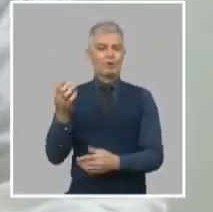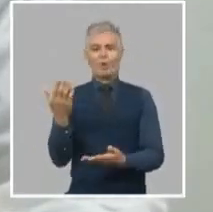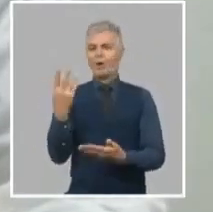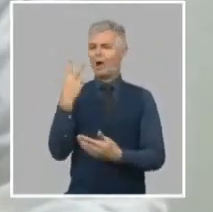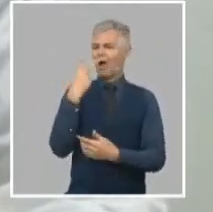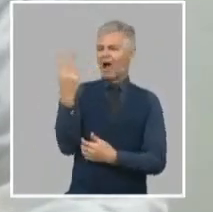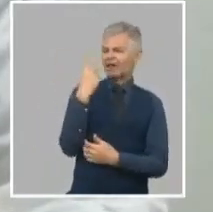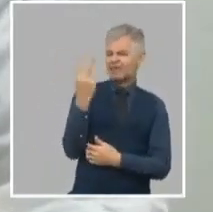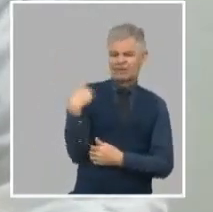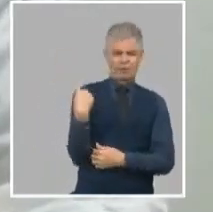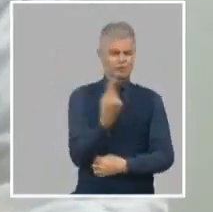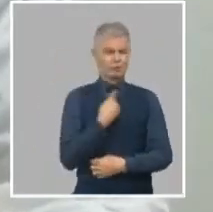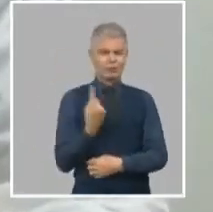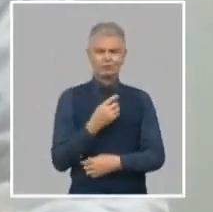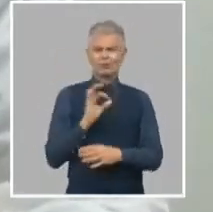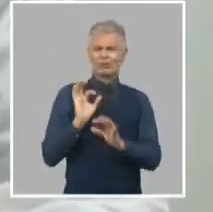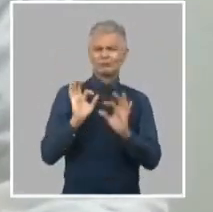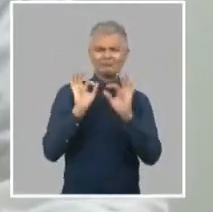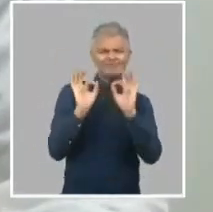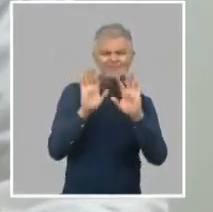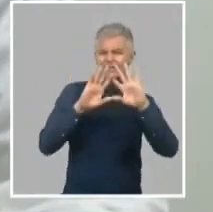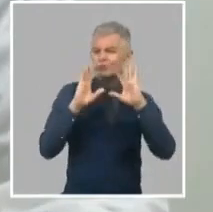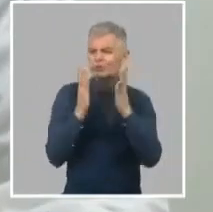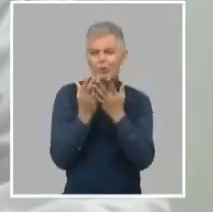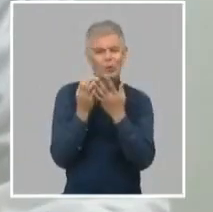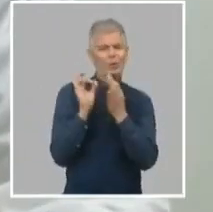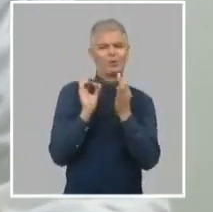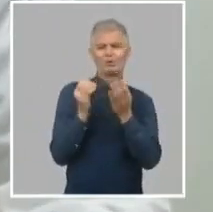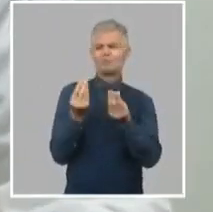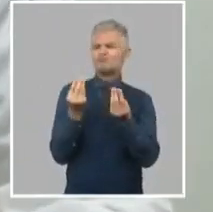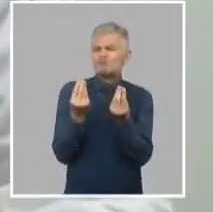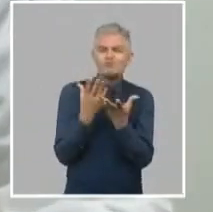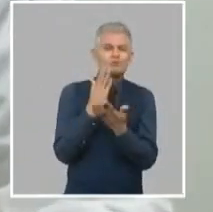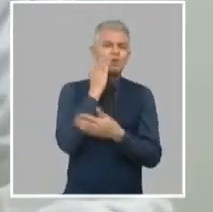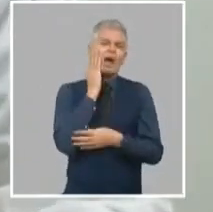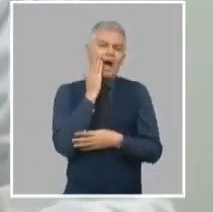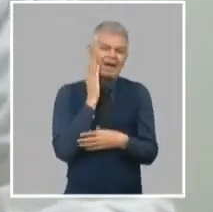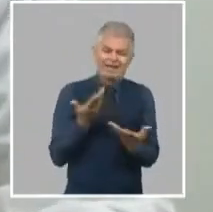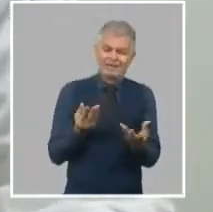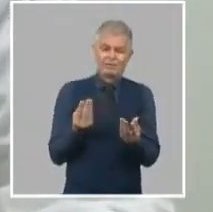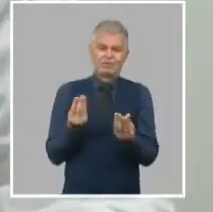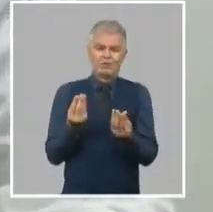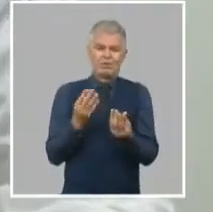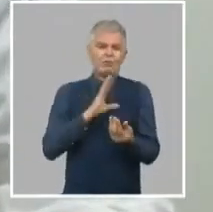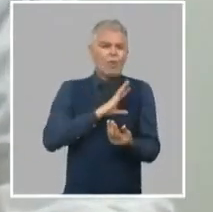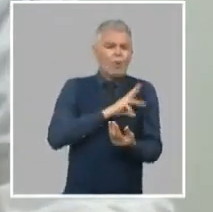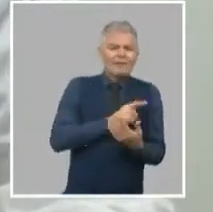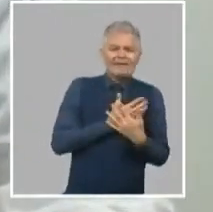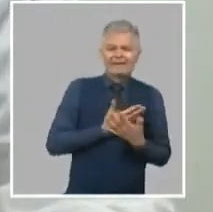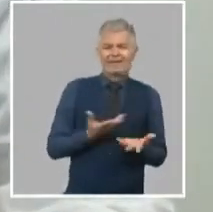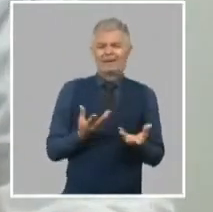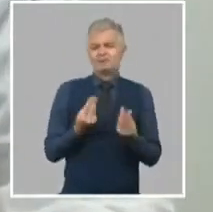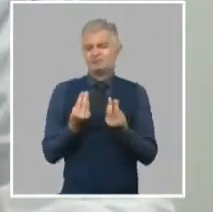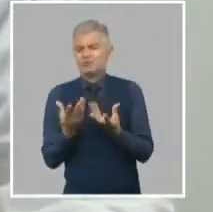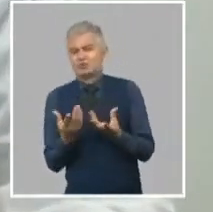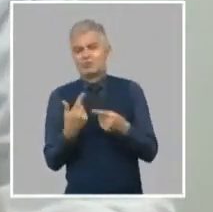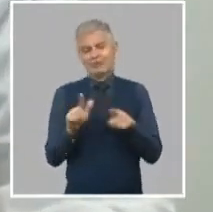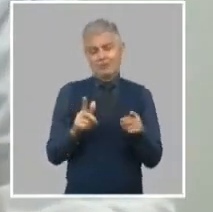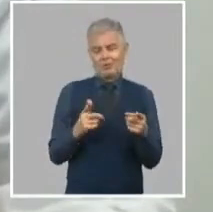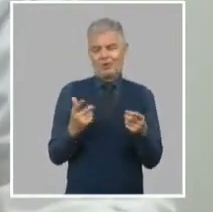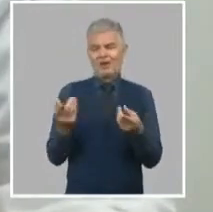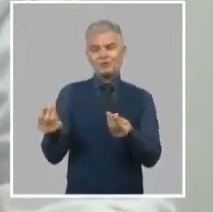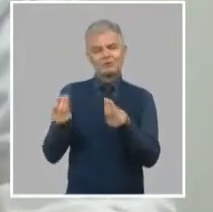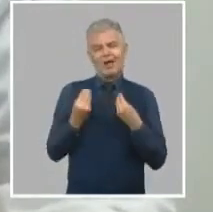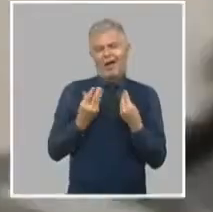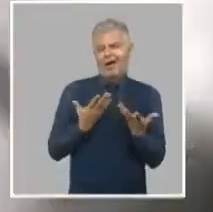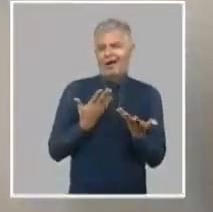atender hasta el más mínimo detalle, con muchas muestras de cariño muy humilde, pero con una muestra de cariño muy,